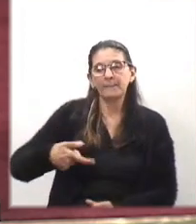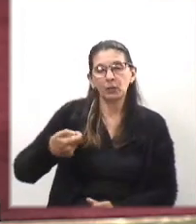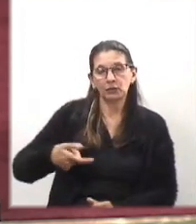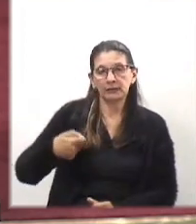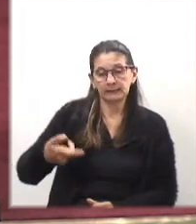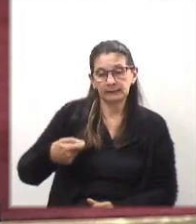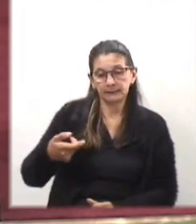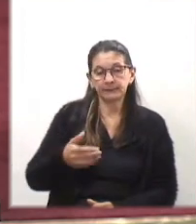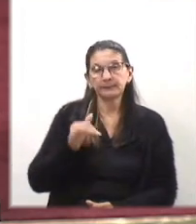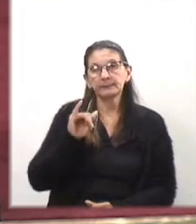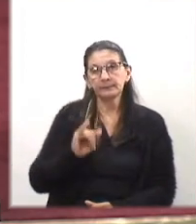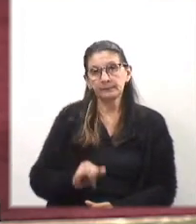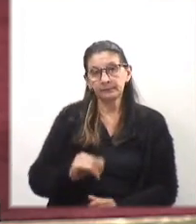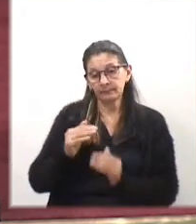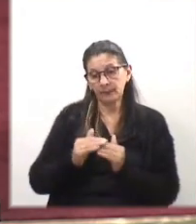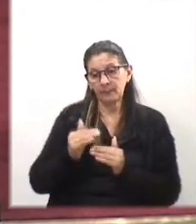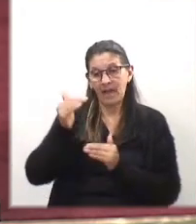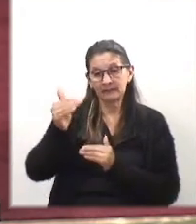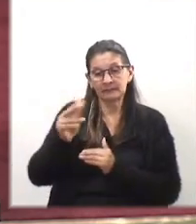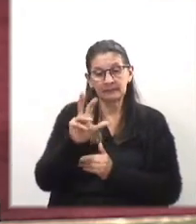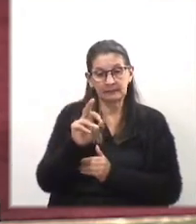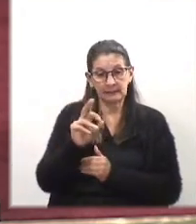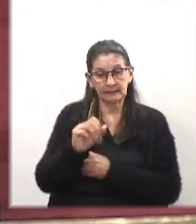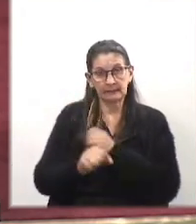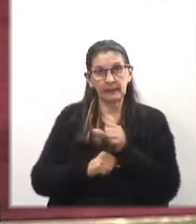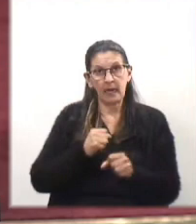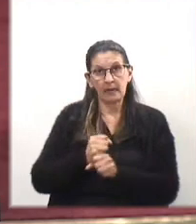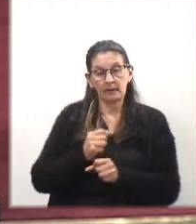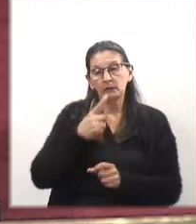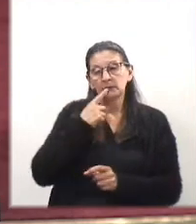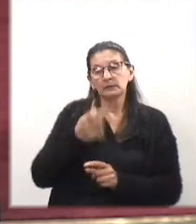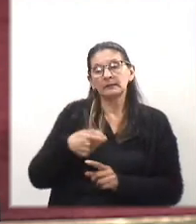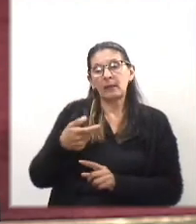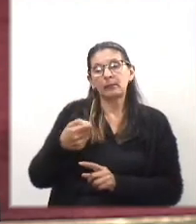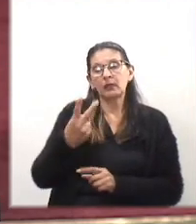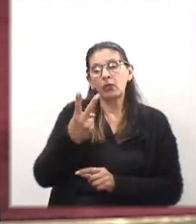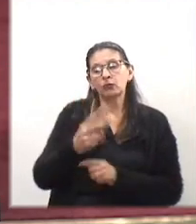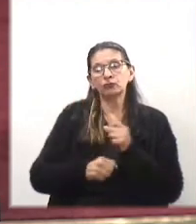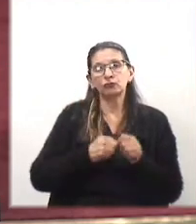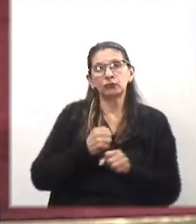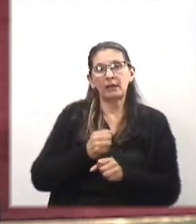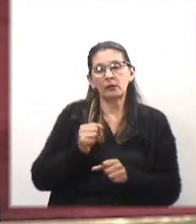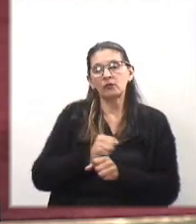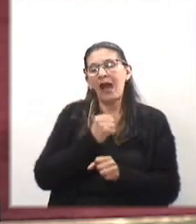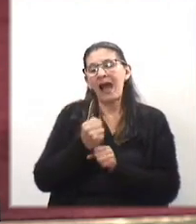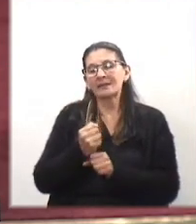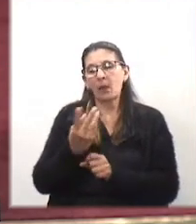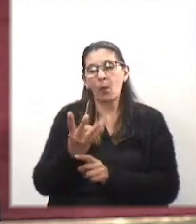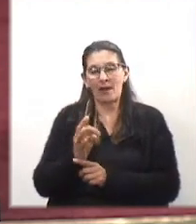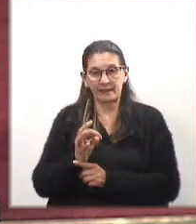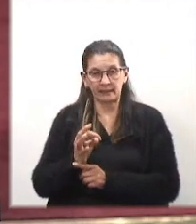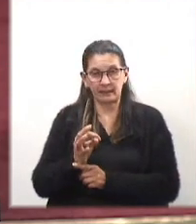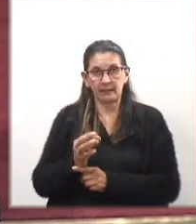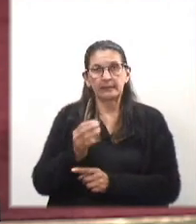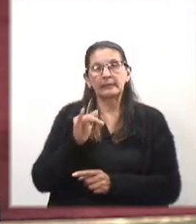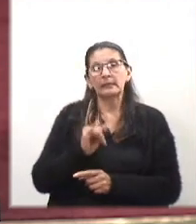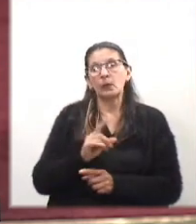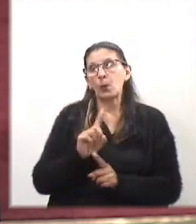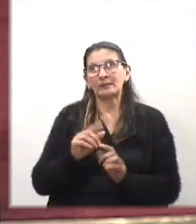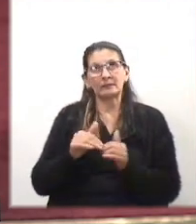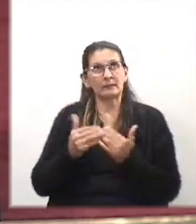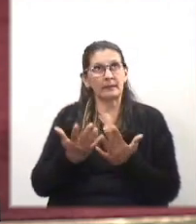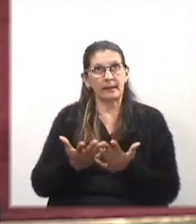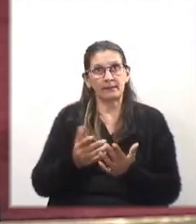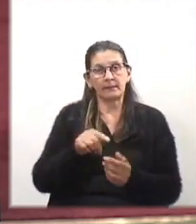En caso de haberse superado los 30 años de aportes, se aportarían los años restantes hasta completar los 40 años. Y que tampoco